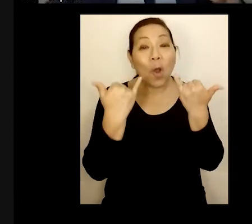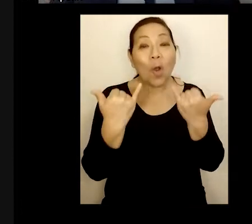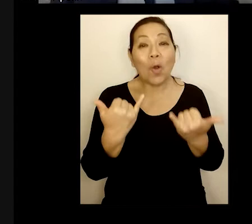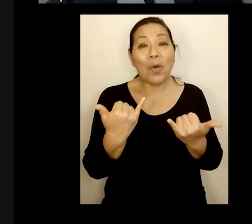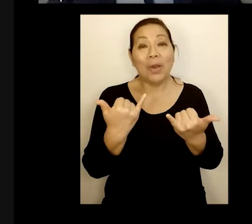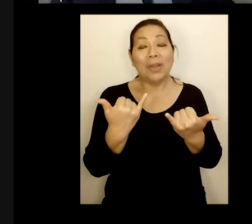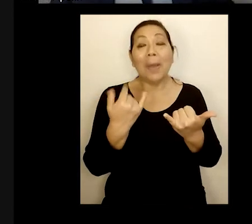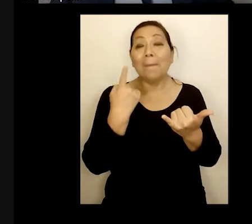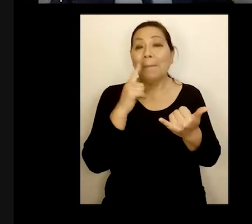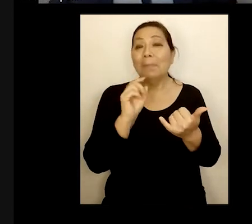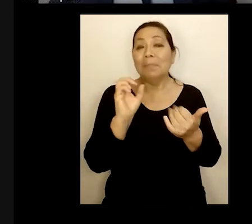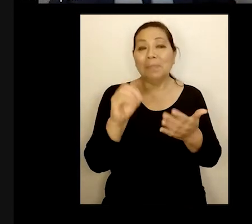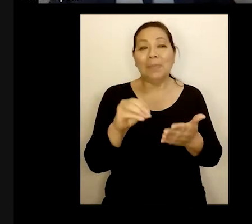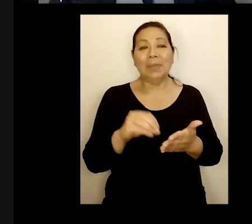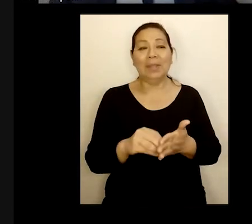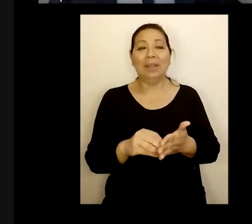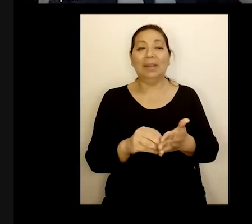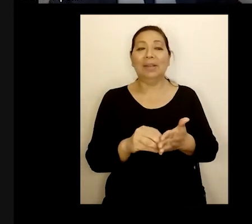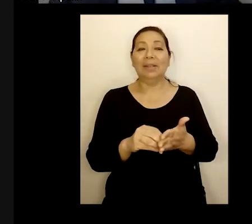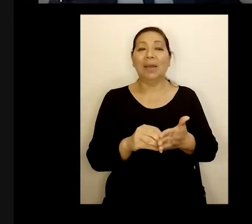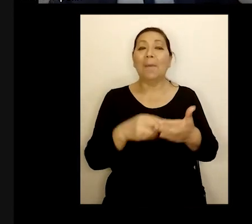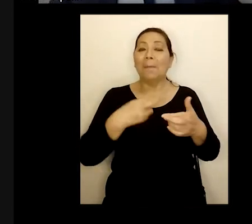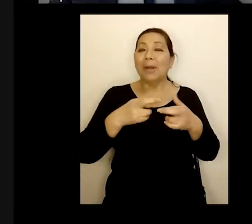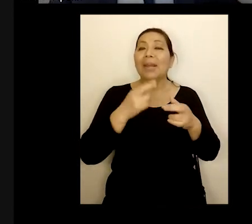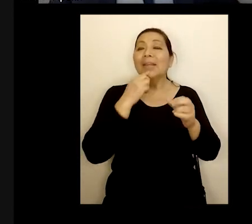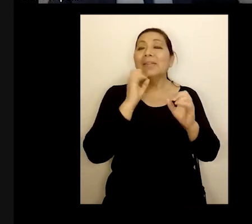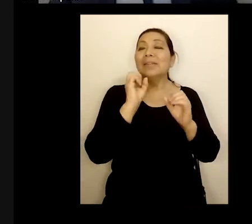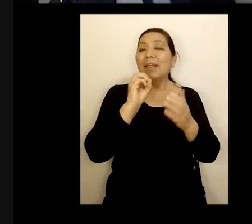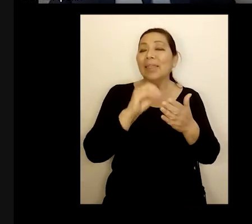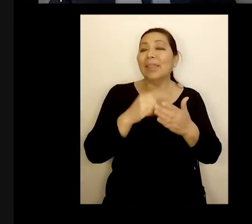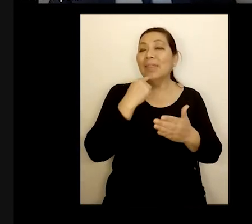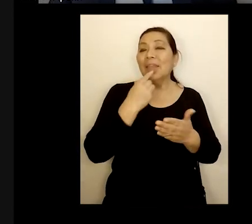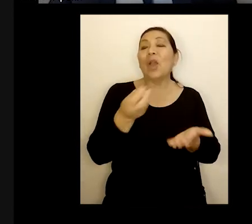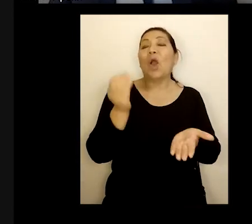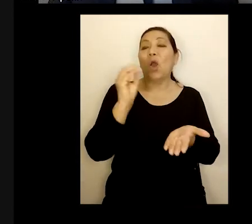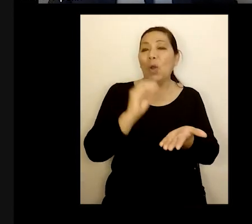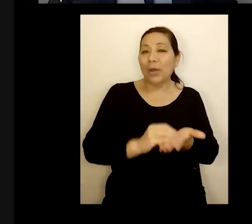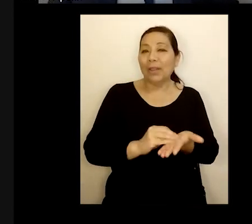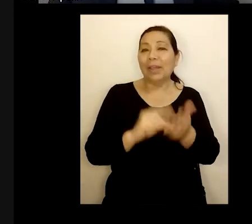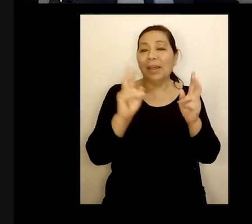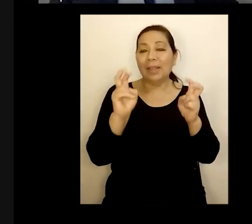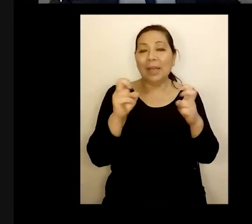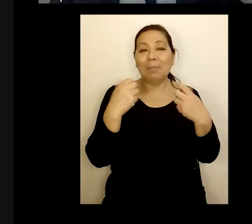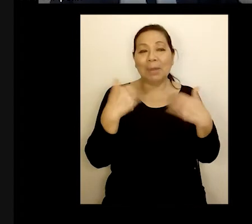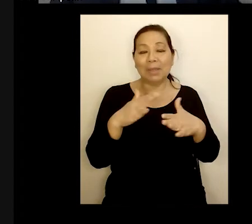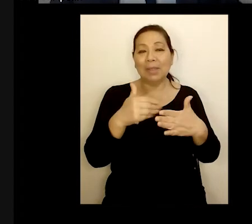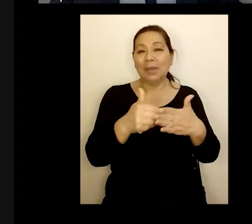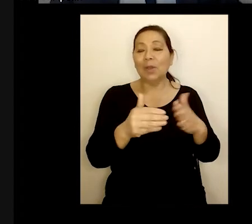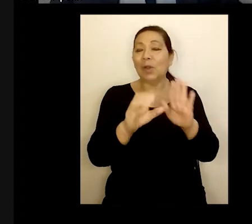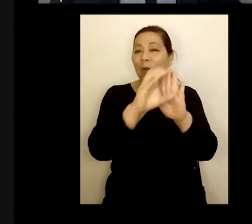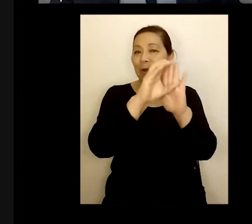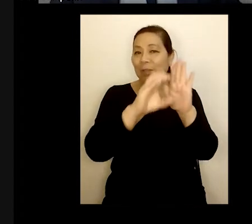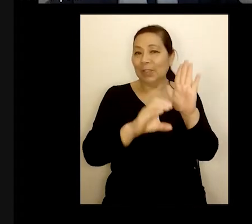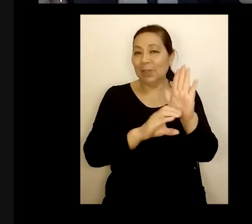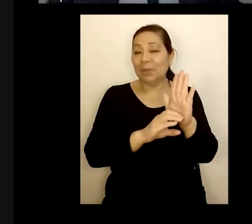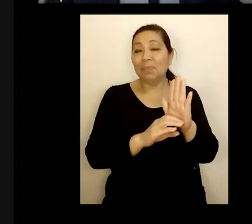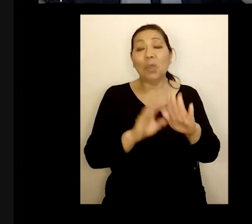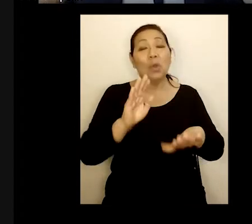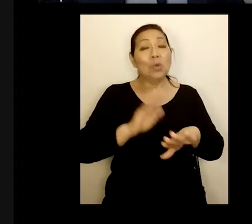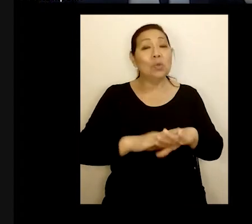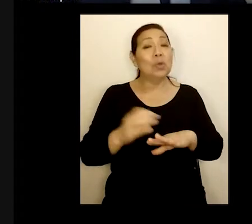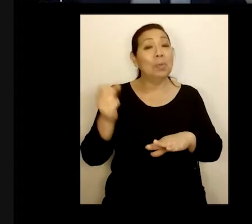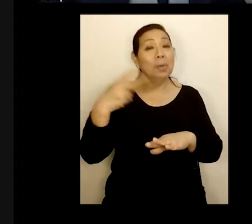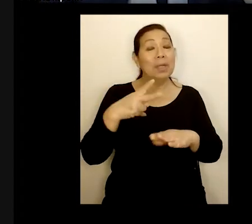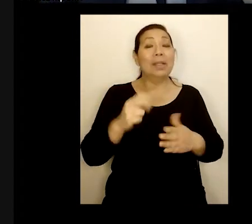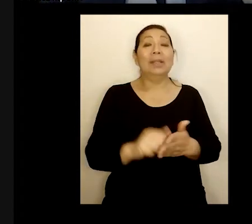en el recurso extraordinario ante el Tribunal Constitucional, se alegue nuevamente temas que han sido ya previamente consentidos. Respecto al